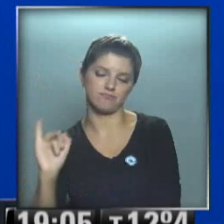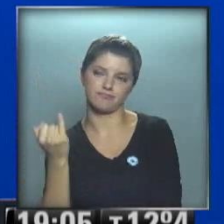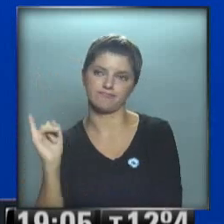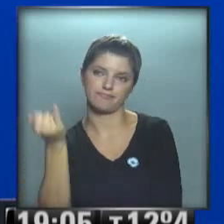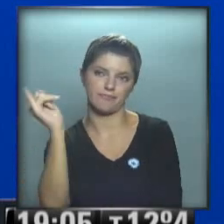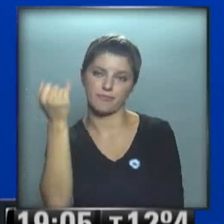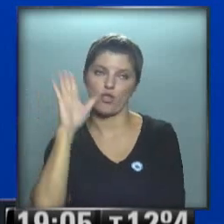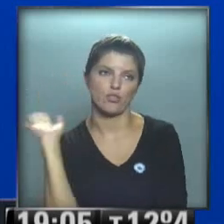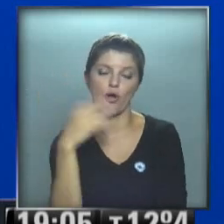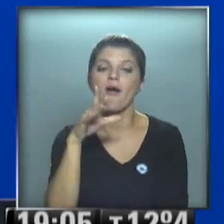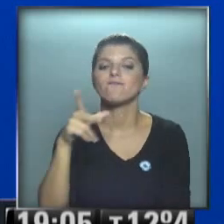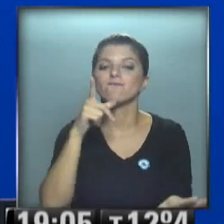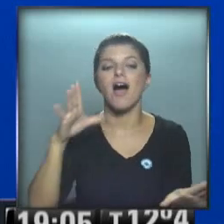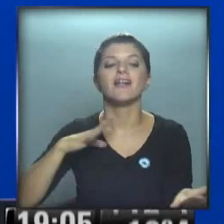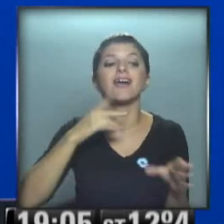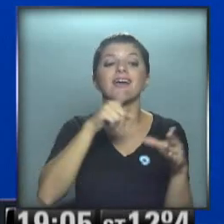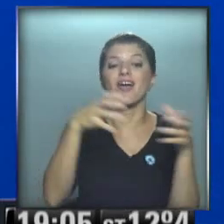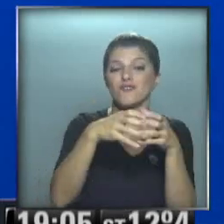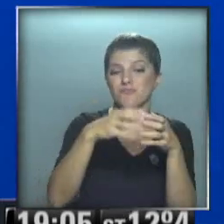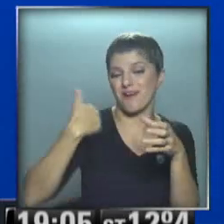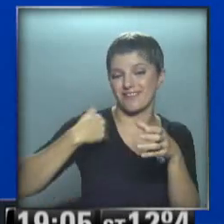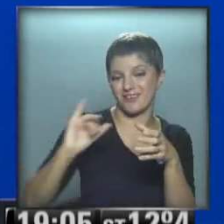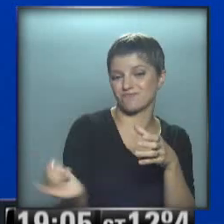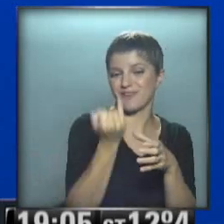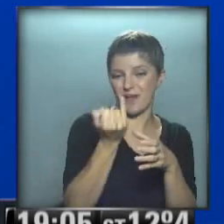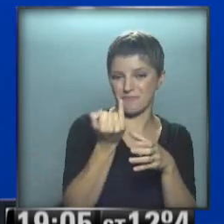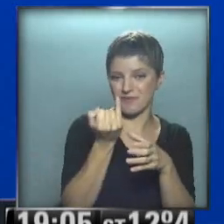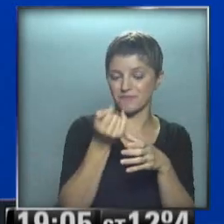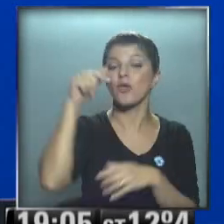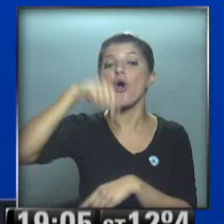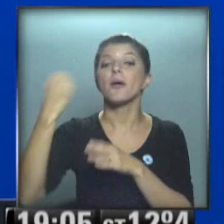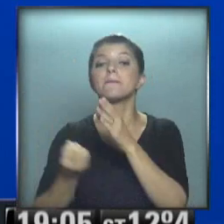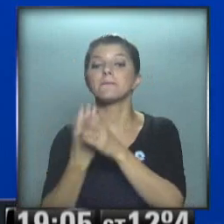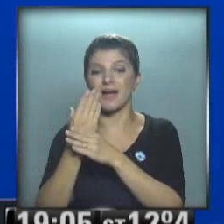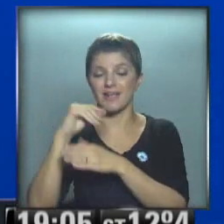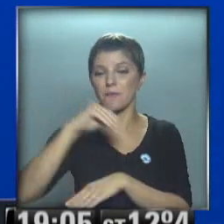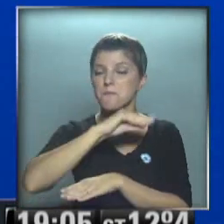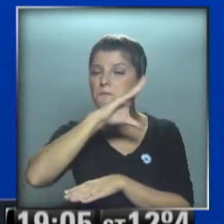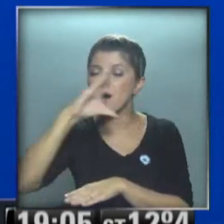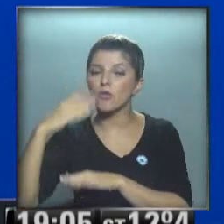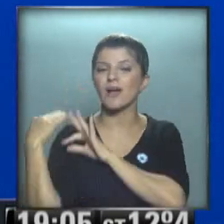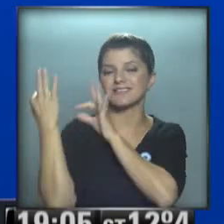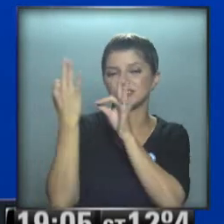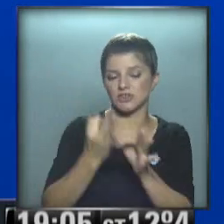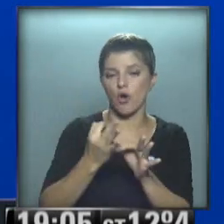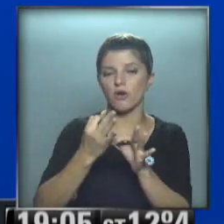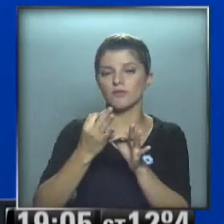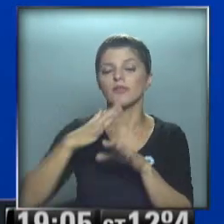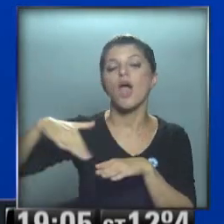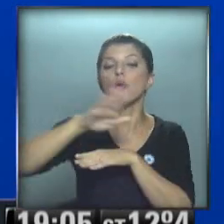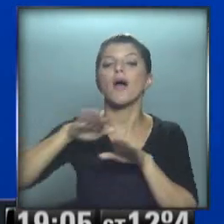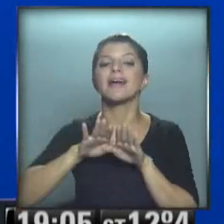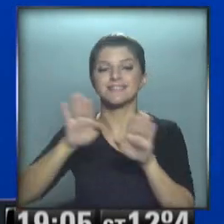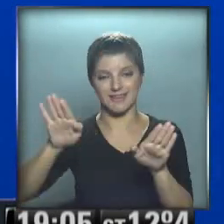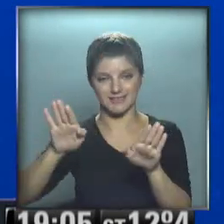falta la Copa del Mundo con el seleccionado nacional. Esta mañana, en la madrugada, llegó allí al Aeropuerto Internacional de Ezeiza,